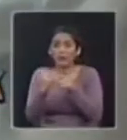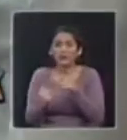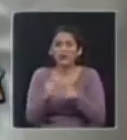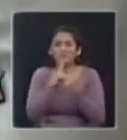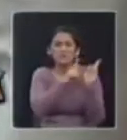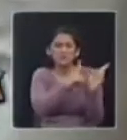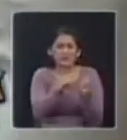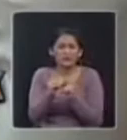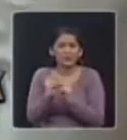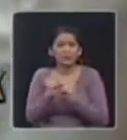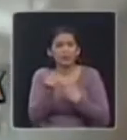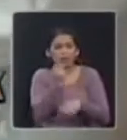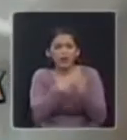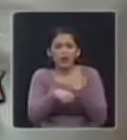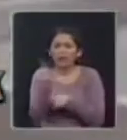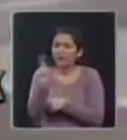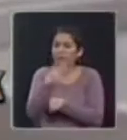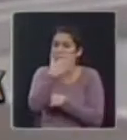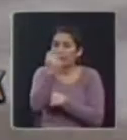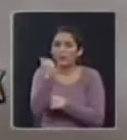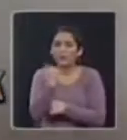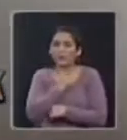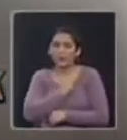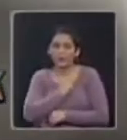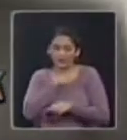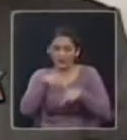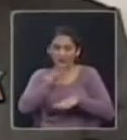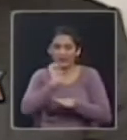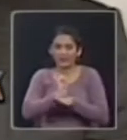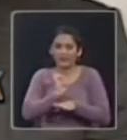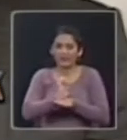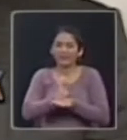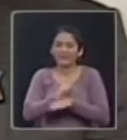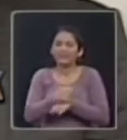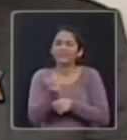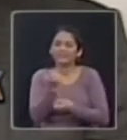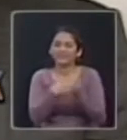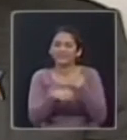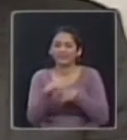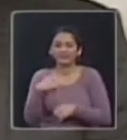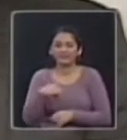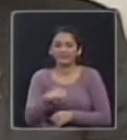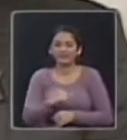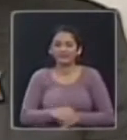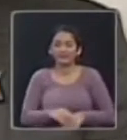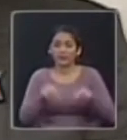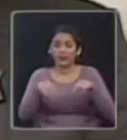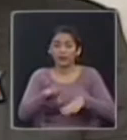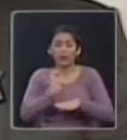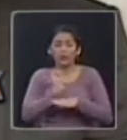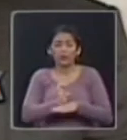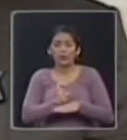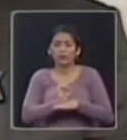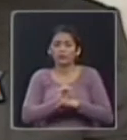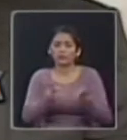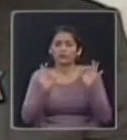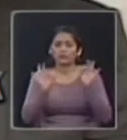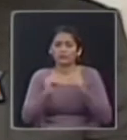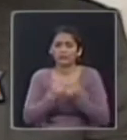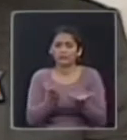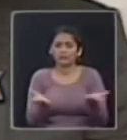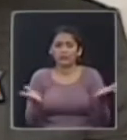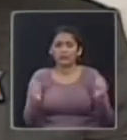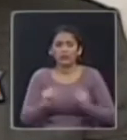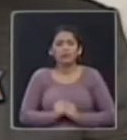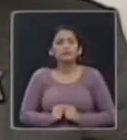bien generar productos nacional. Ecuador tiene ciertas características por su ubicación geográfica que hace que temas relacionados